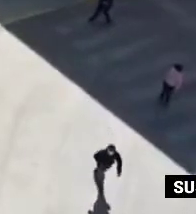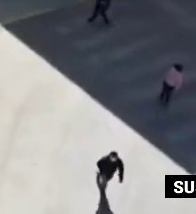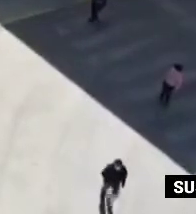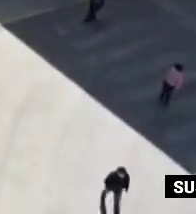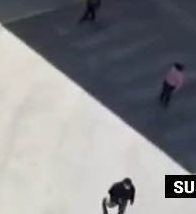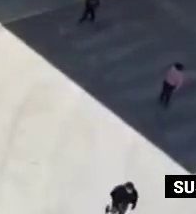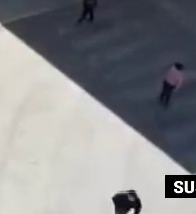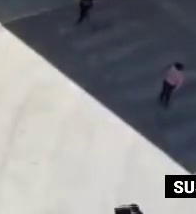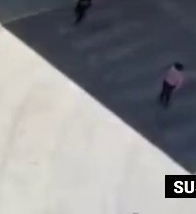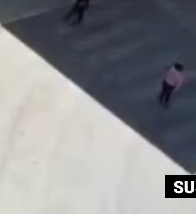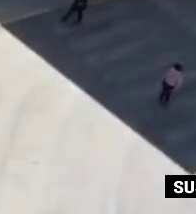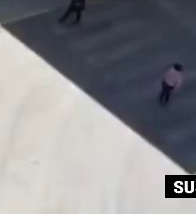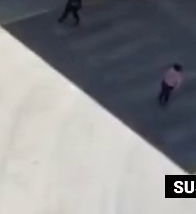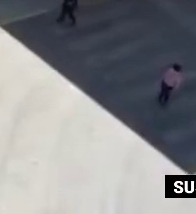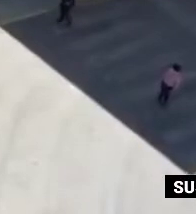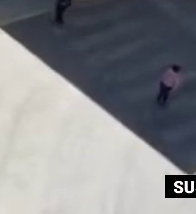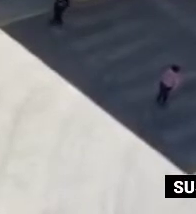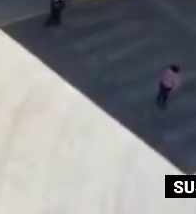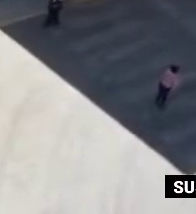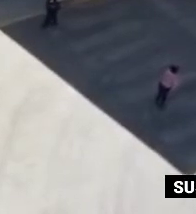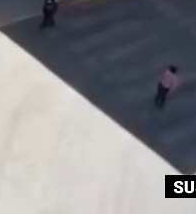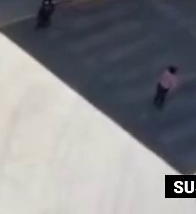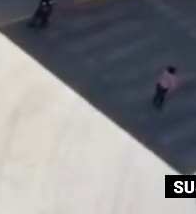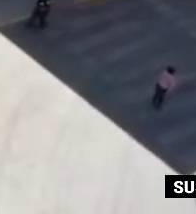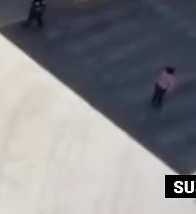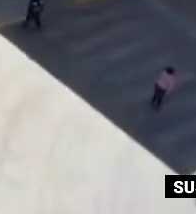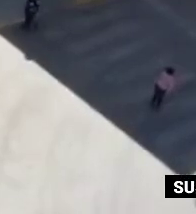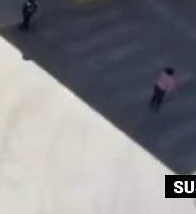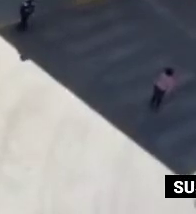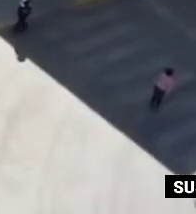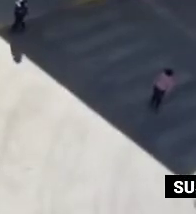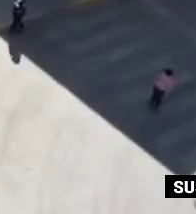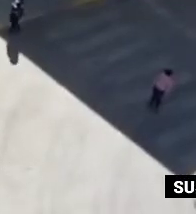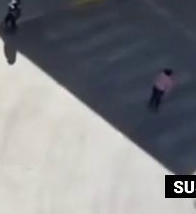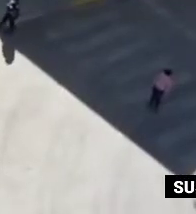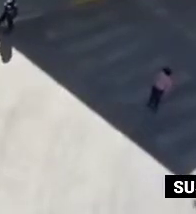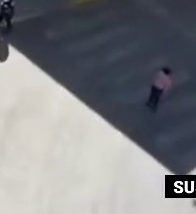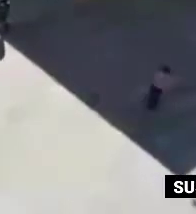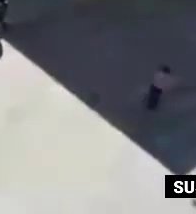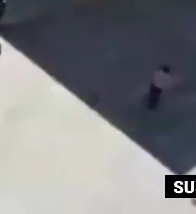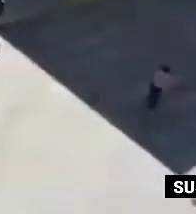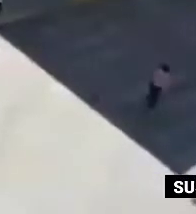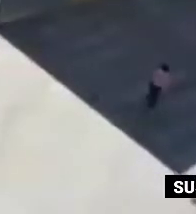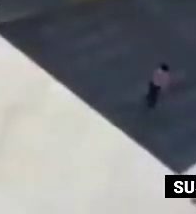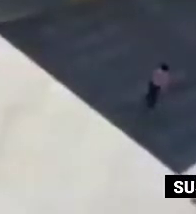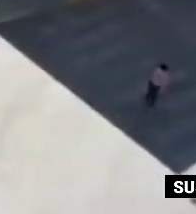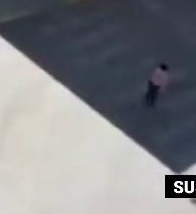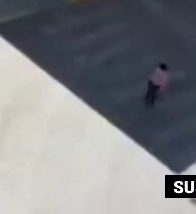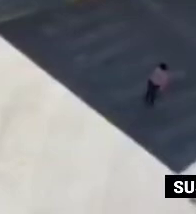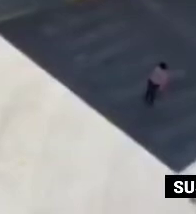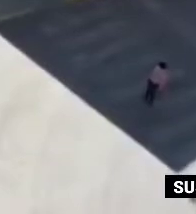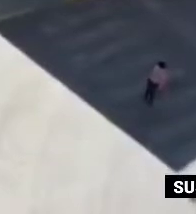se llama Alejandro Reina. Él se ofreció amablemente porque anda